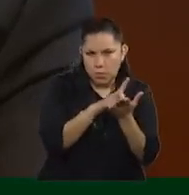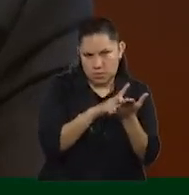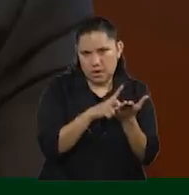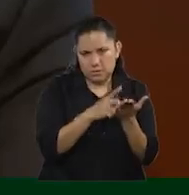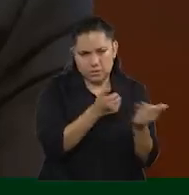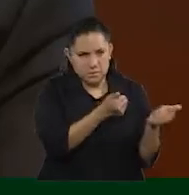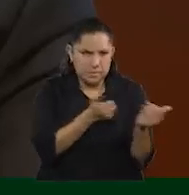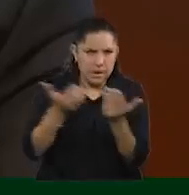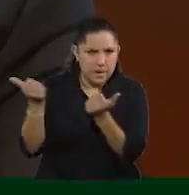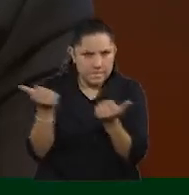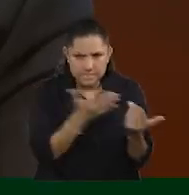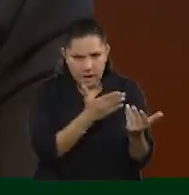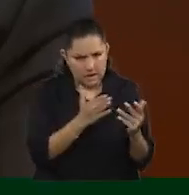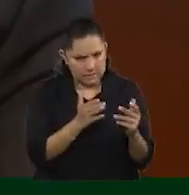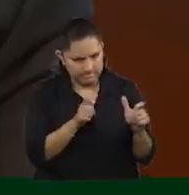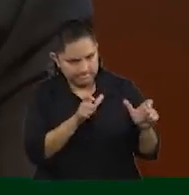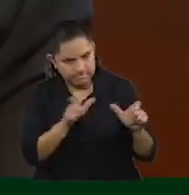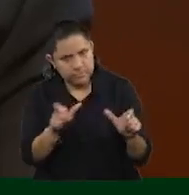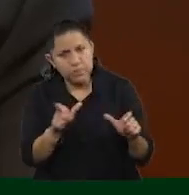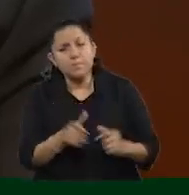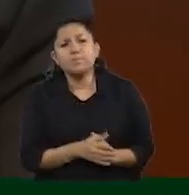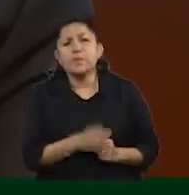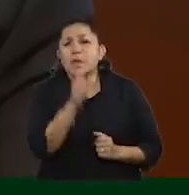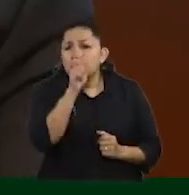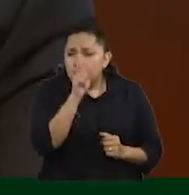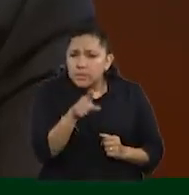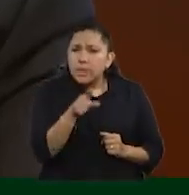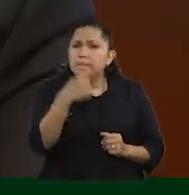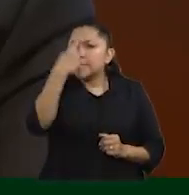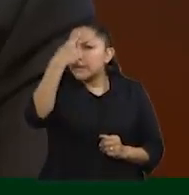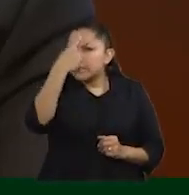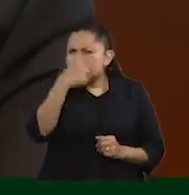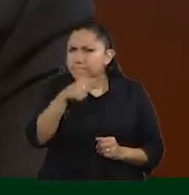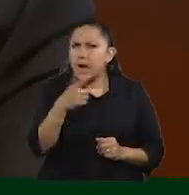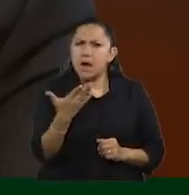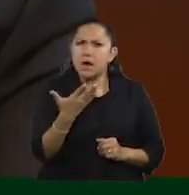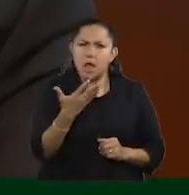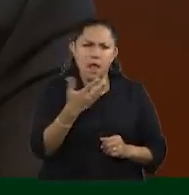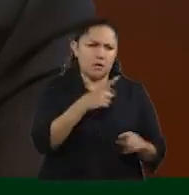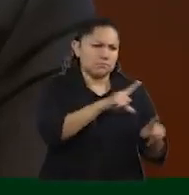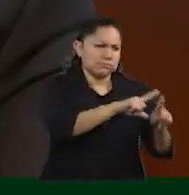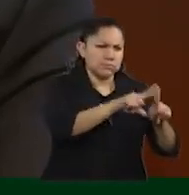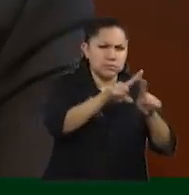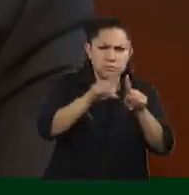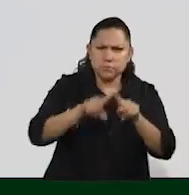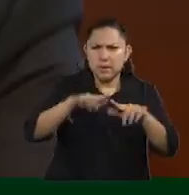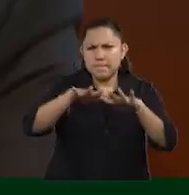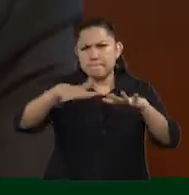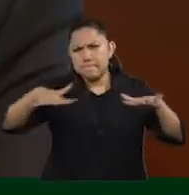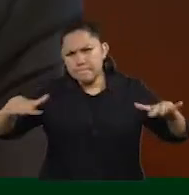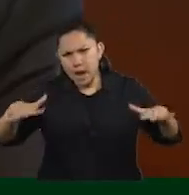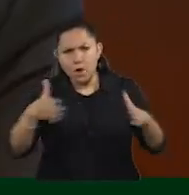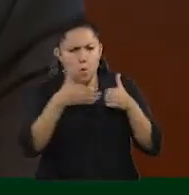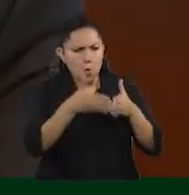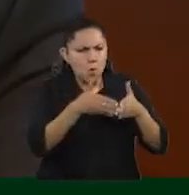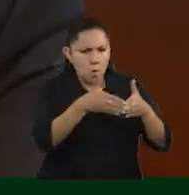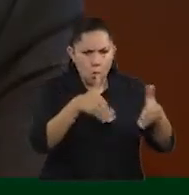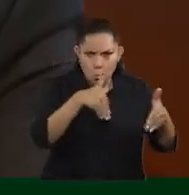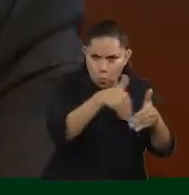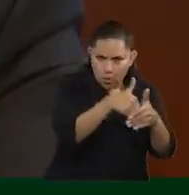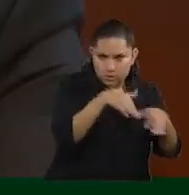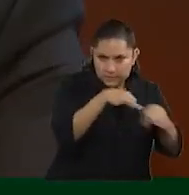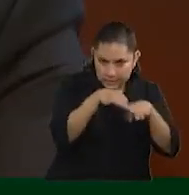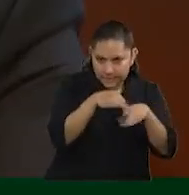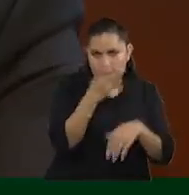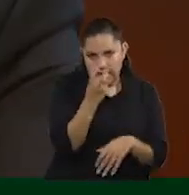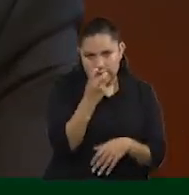también en cuestión de dar certeza jurídica a todos los que operan en la mar, en los puertos. México debería